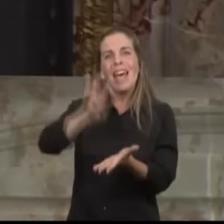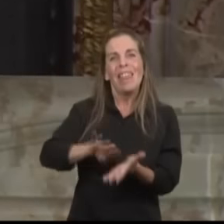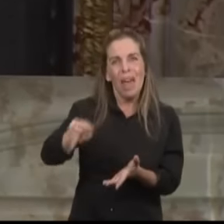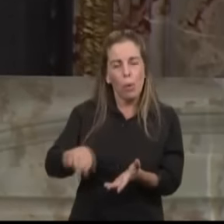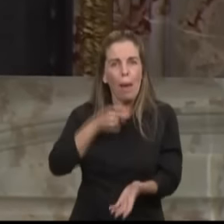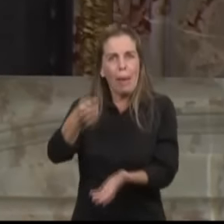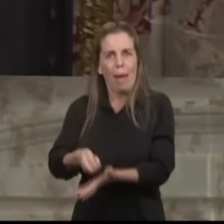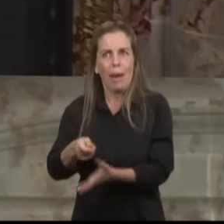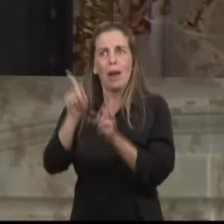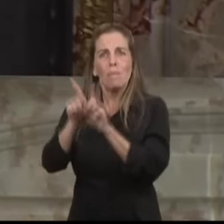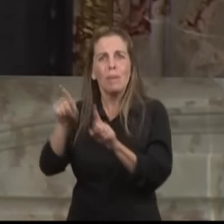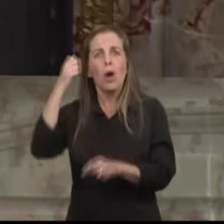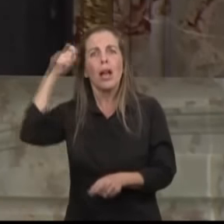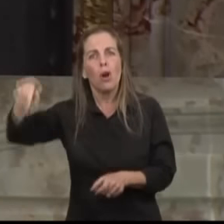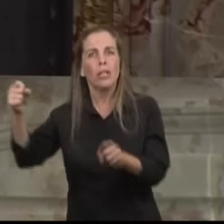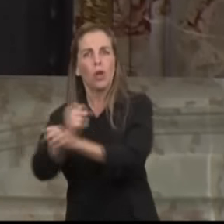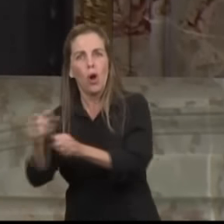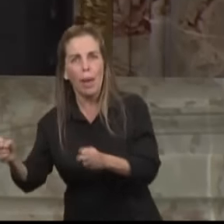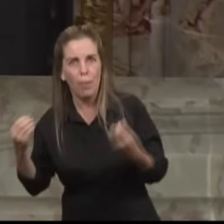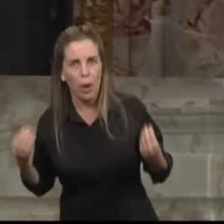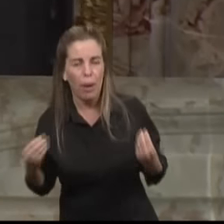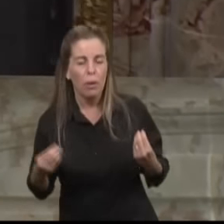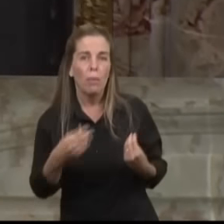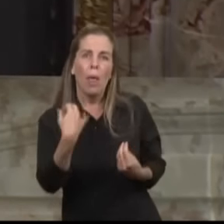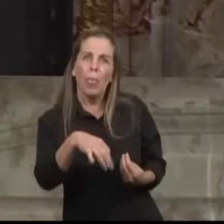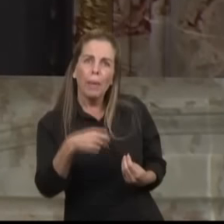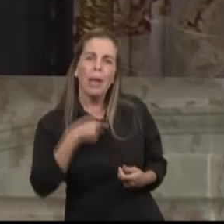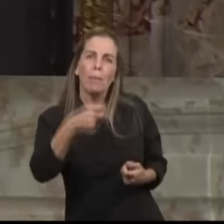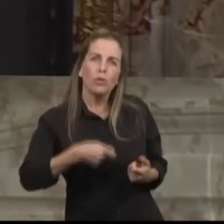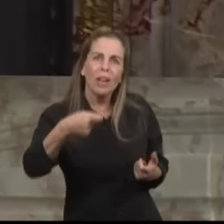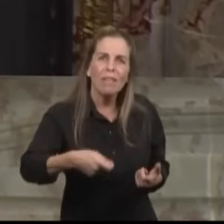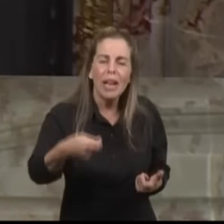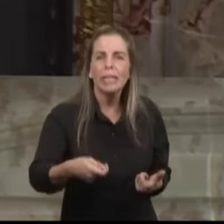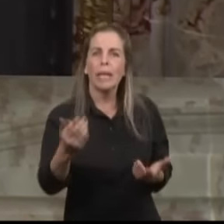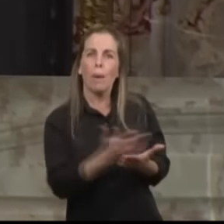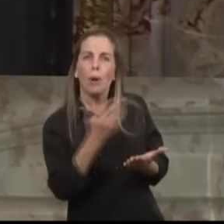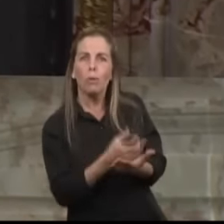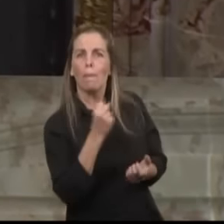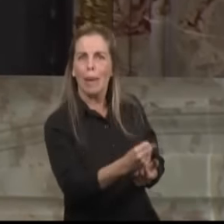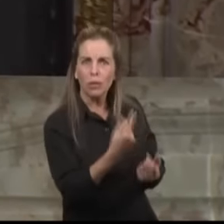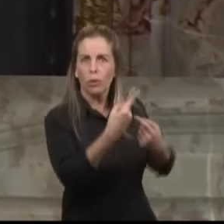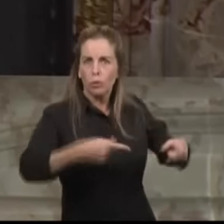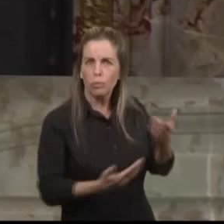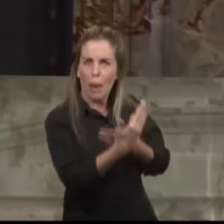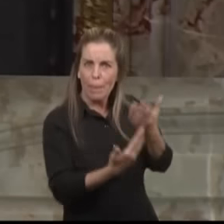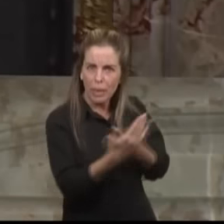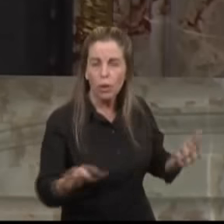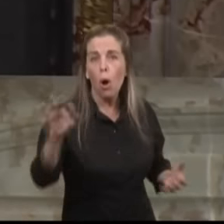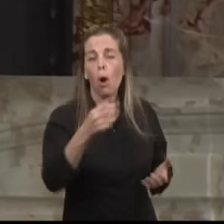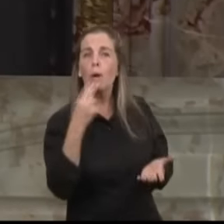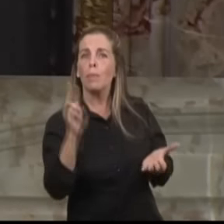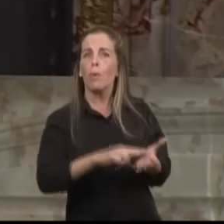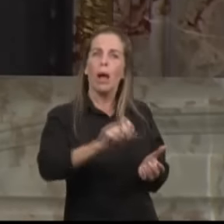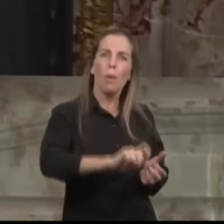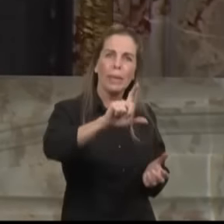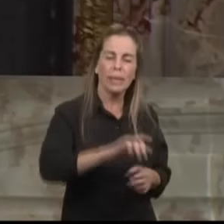Congreso está aprobando. Por lo tanto, deberíamos financiar todos estos gastos con emisión monetaria o subiendo impuestos